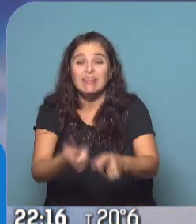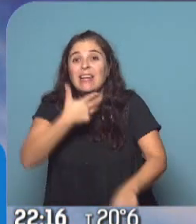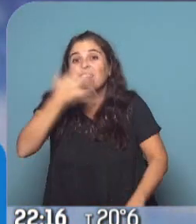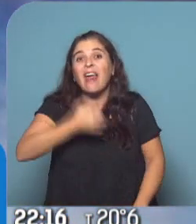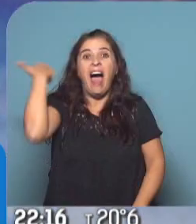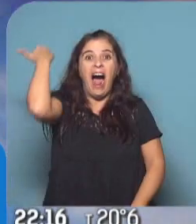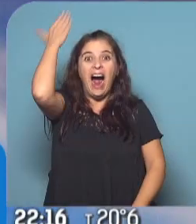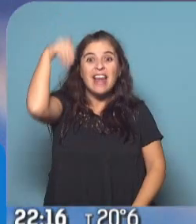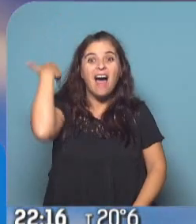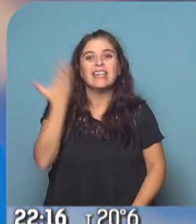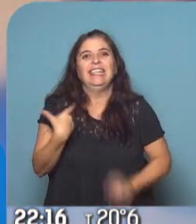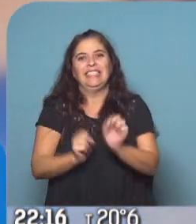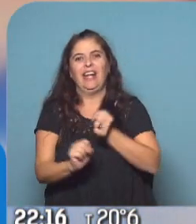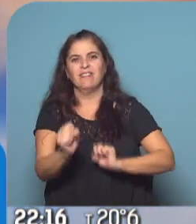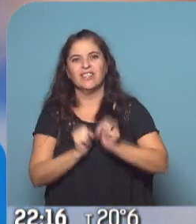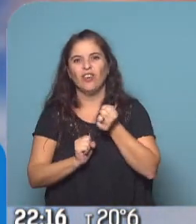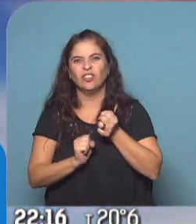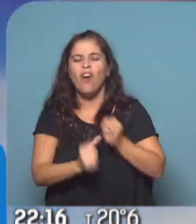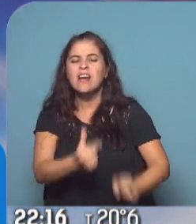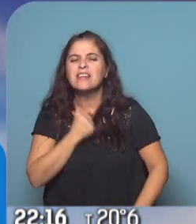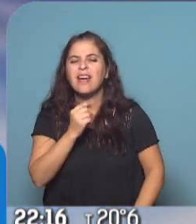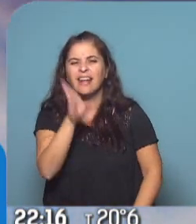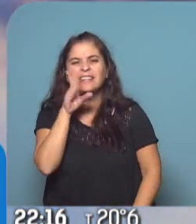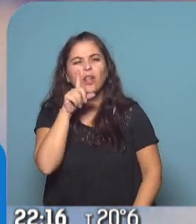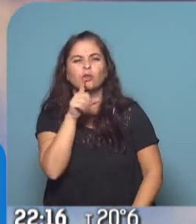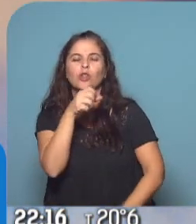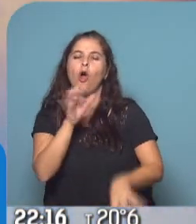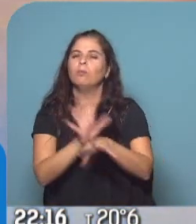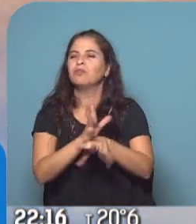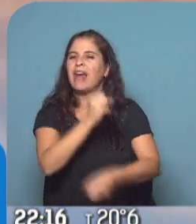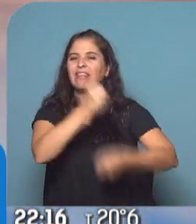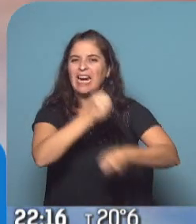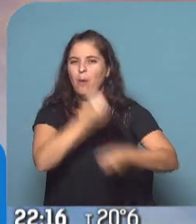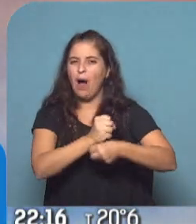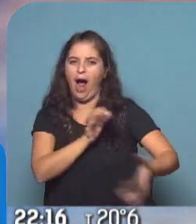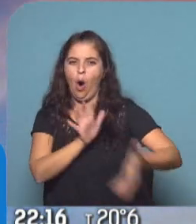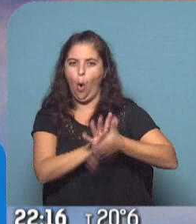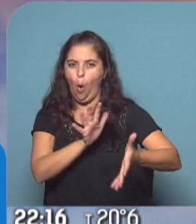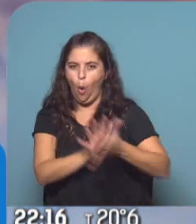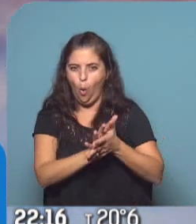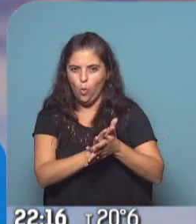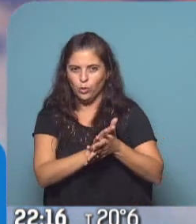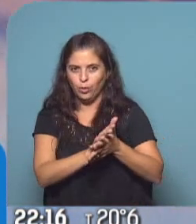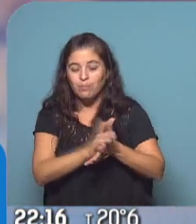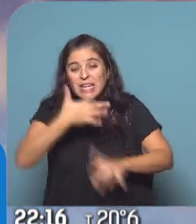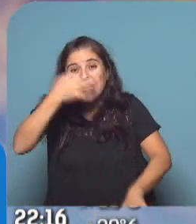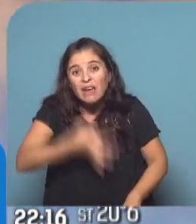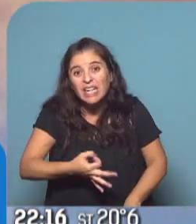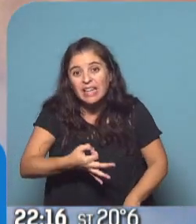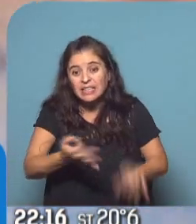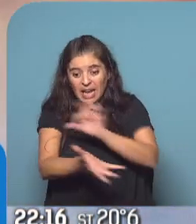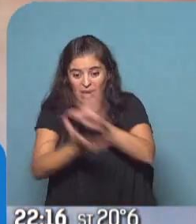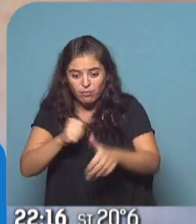Estados Unidos le haga los mandados. Ahora, tanto la política de Arabia Saudita como la política de Israel va en contra de la propia política estadounidense en la